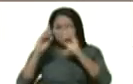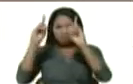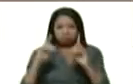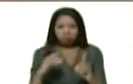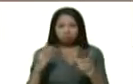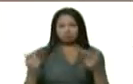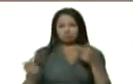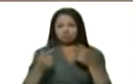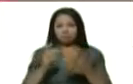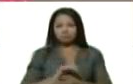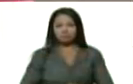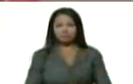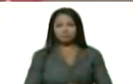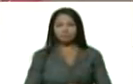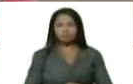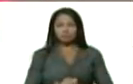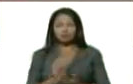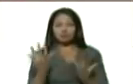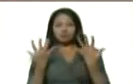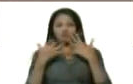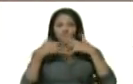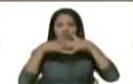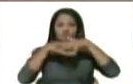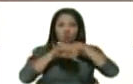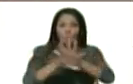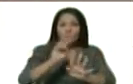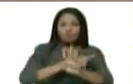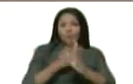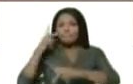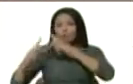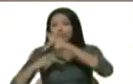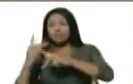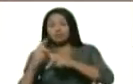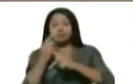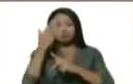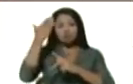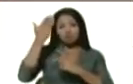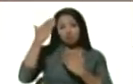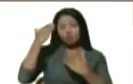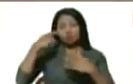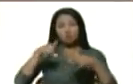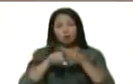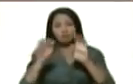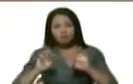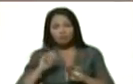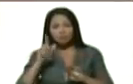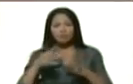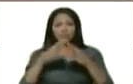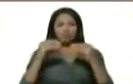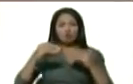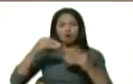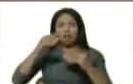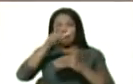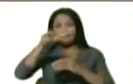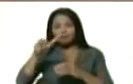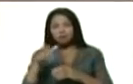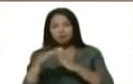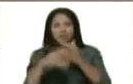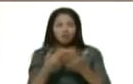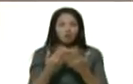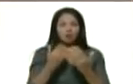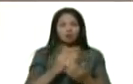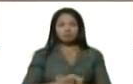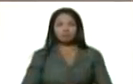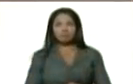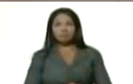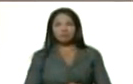Bueno, articulando toda la fuerza política, quiero enviarle un saludo a todos los militantes y a las militantes,